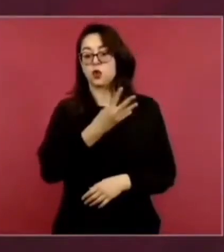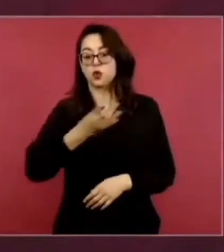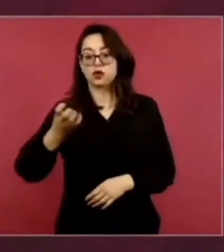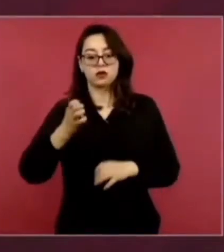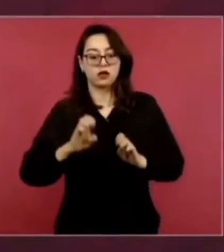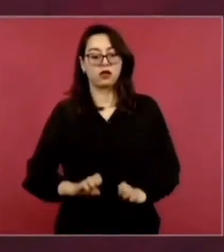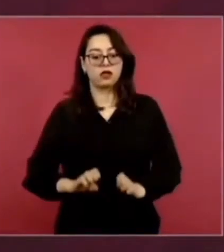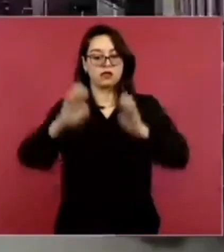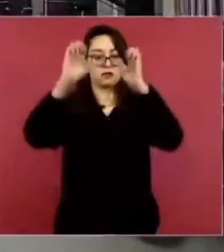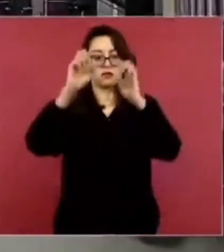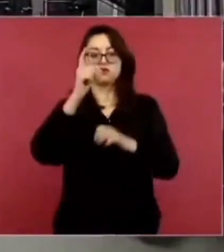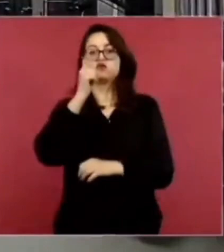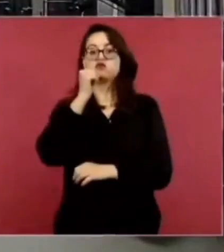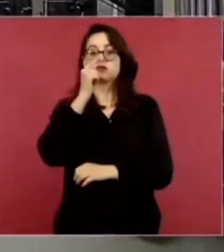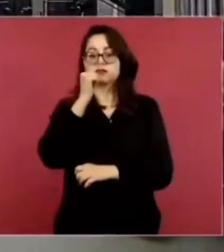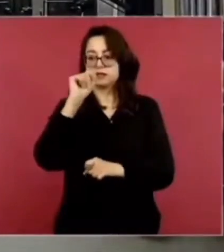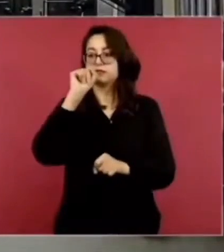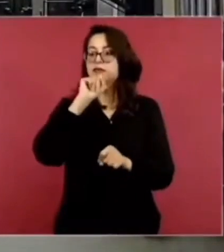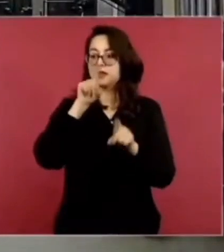ellos,